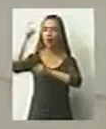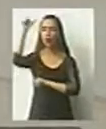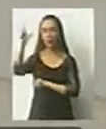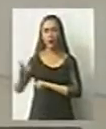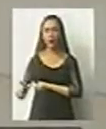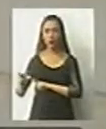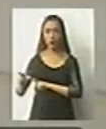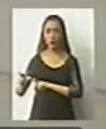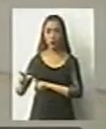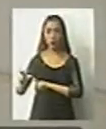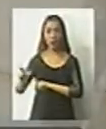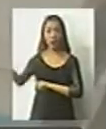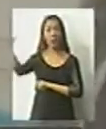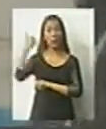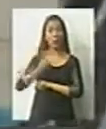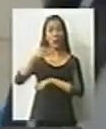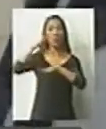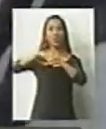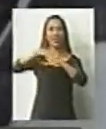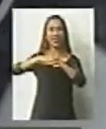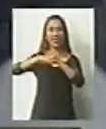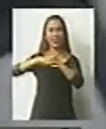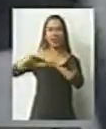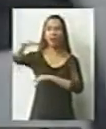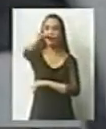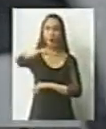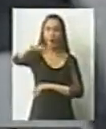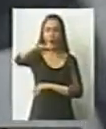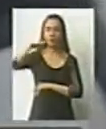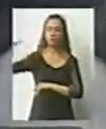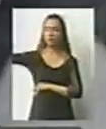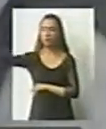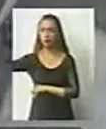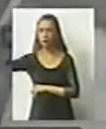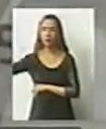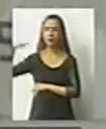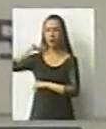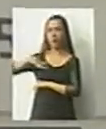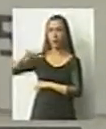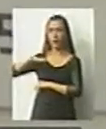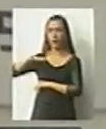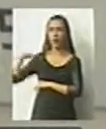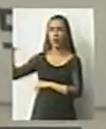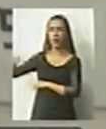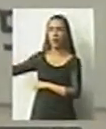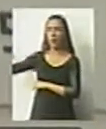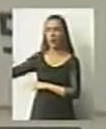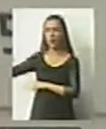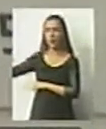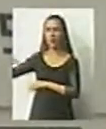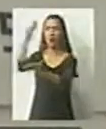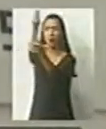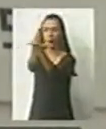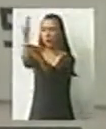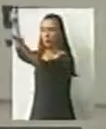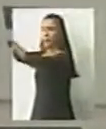dijeron ser los representantes de cada sector. En total eran unas 11 personas, 7 mujeres y 4 masculinos. En todo